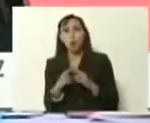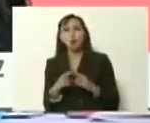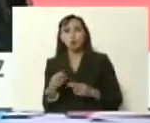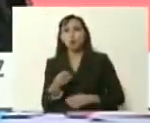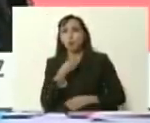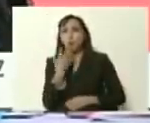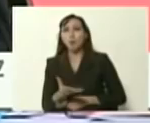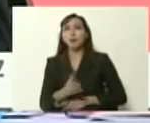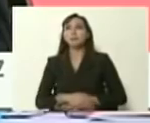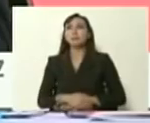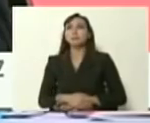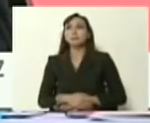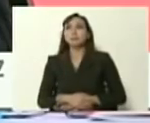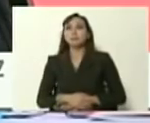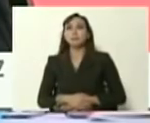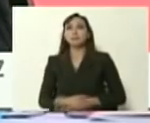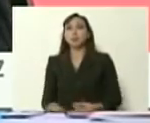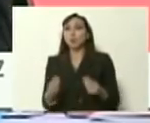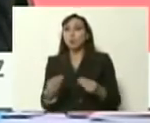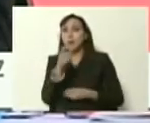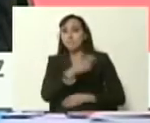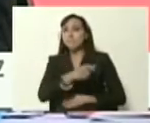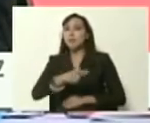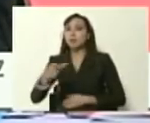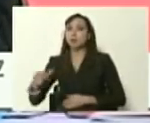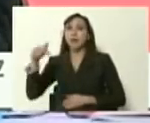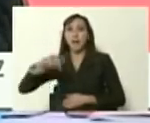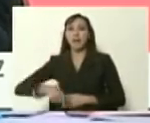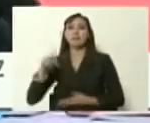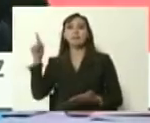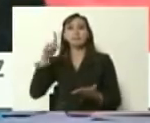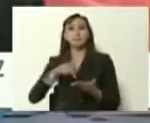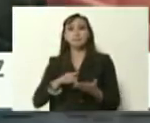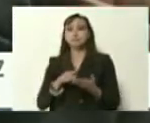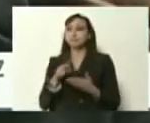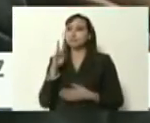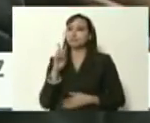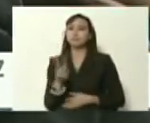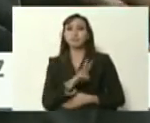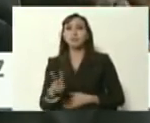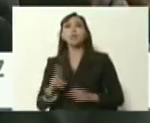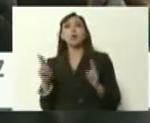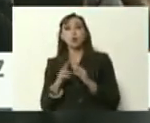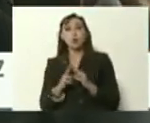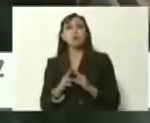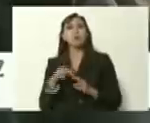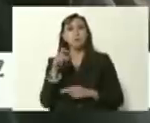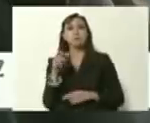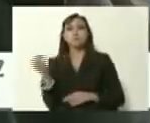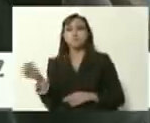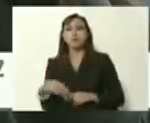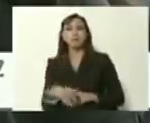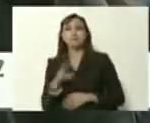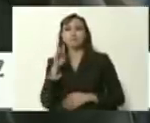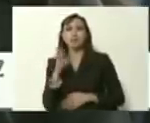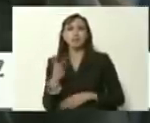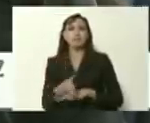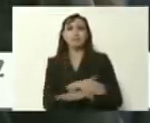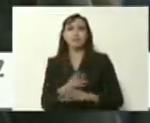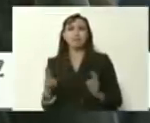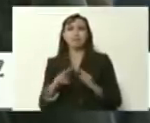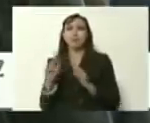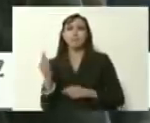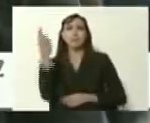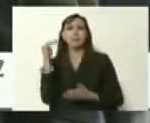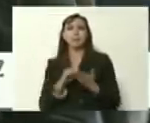muy bien a mucha gente que está aquí, y me parece muy importante conocer a otra gente que no había visto nunca en mi